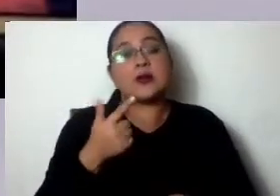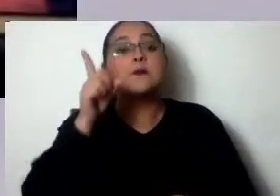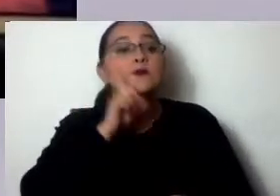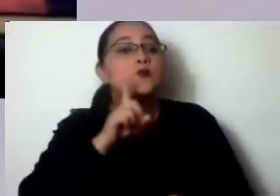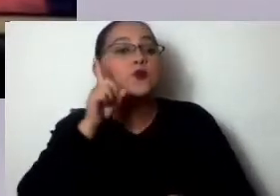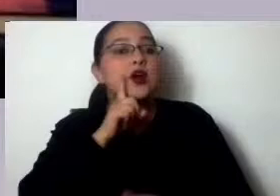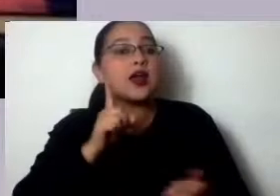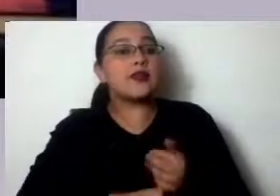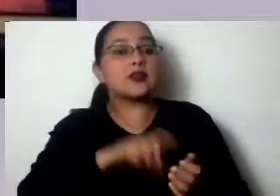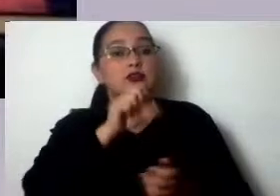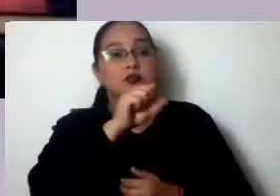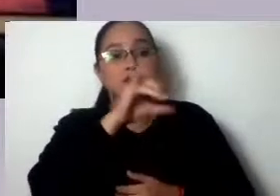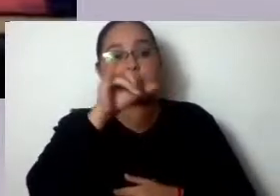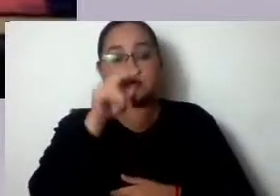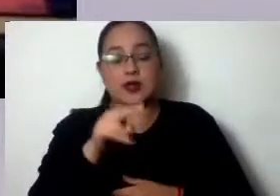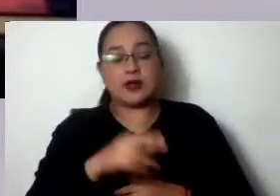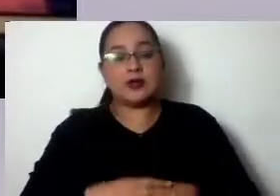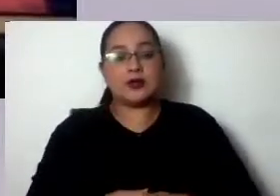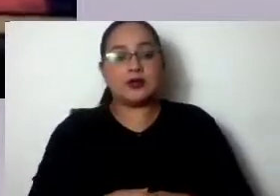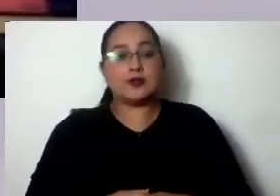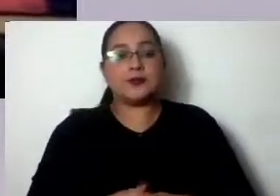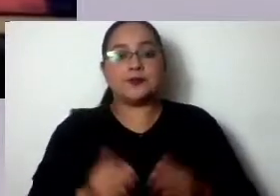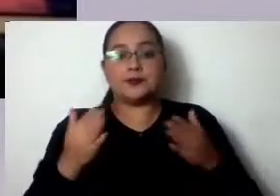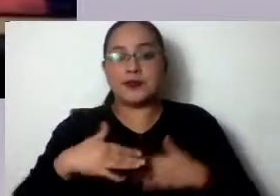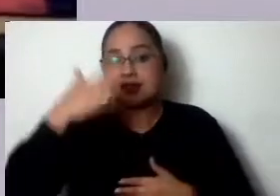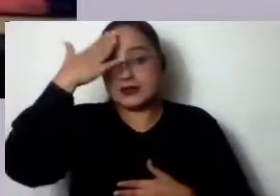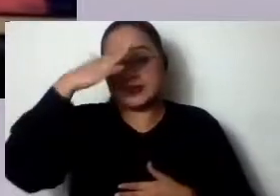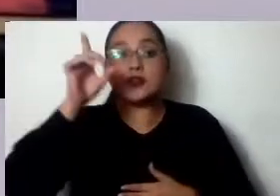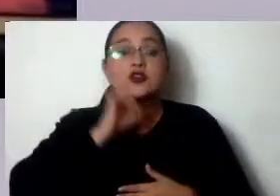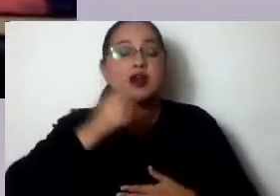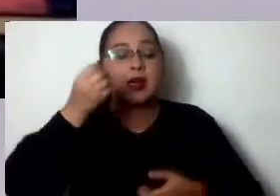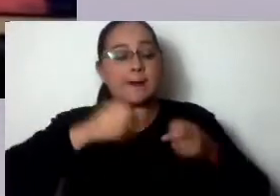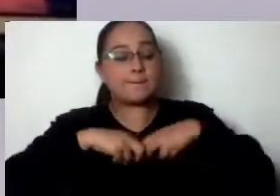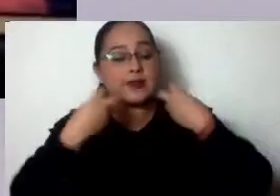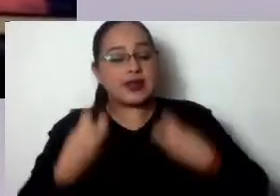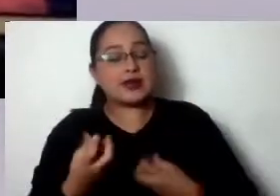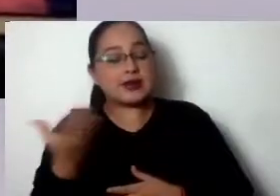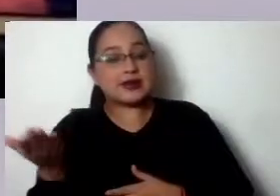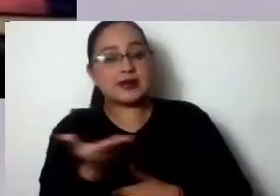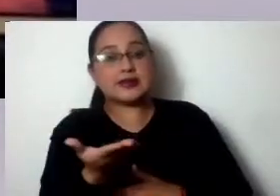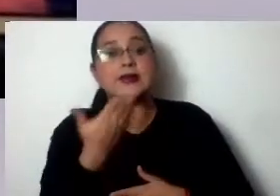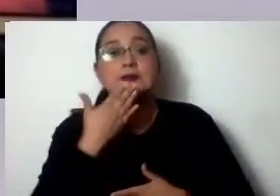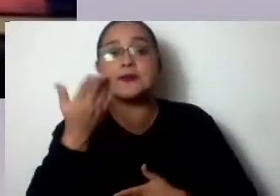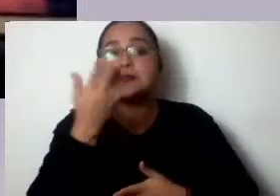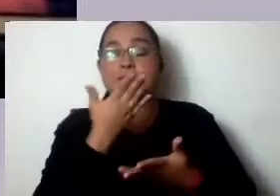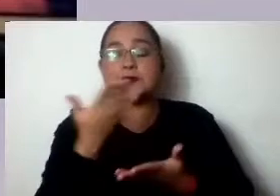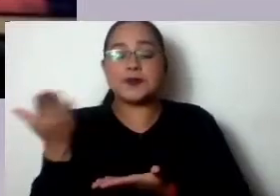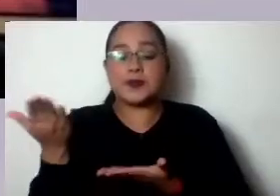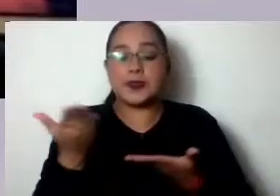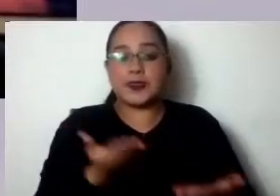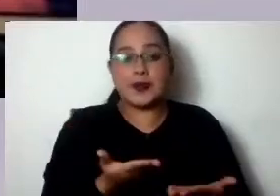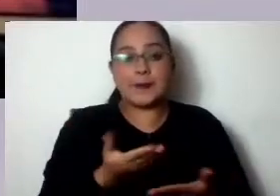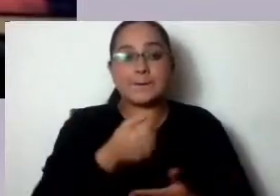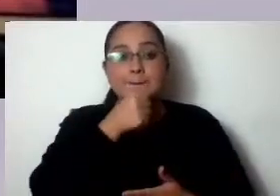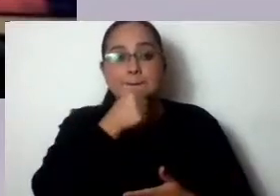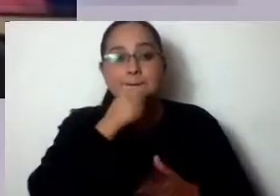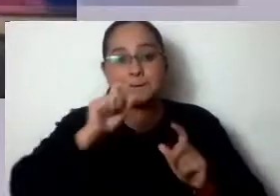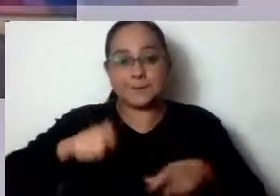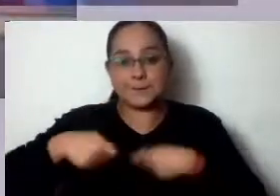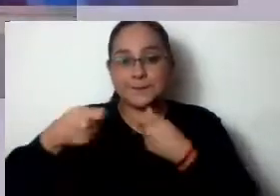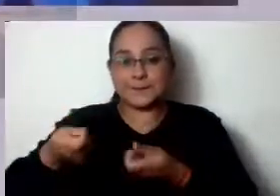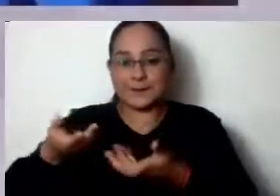corte de justicia de la masa señora ministra sea usted bienvenida le cedo el uso de la palabra